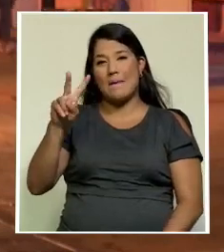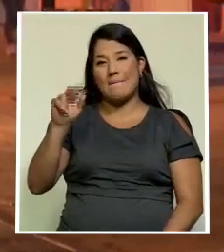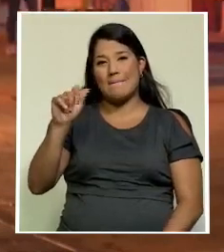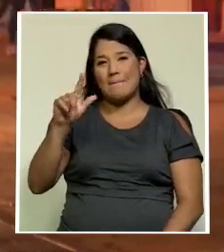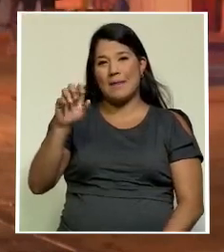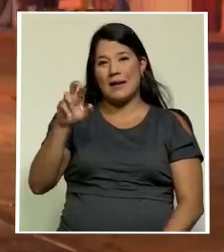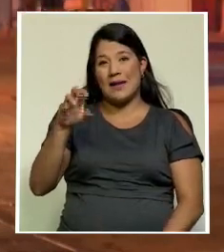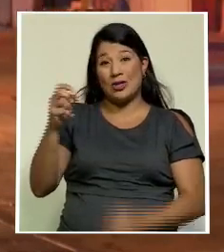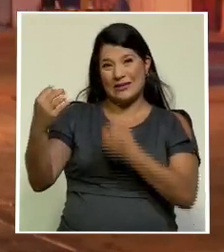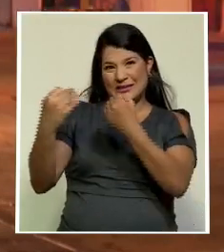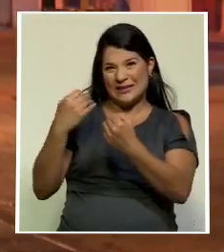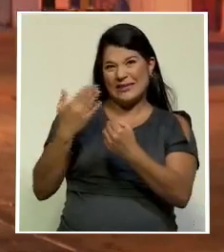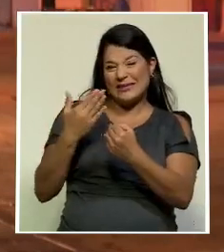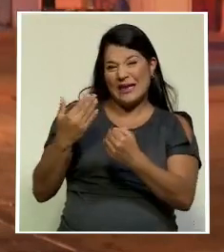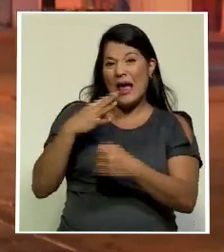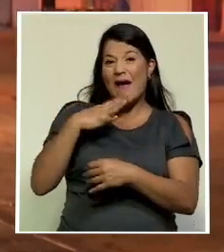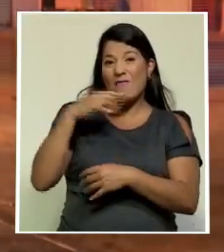prensa.